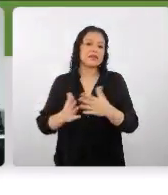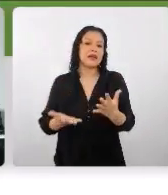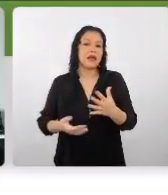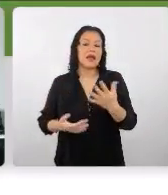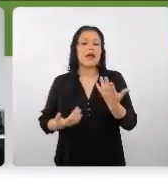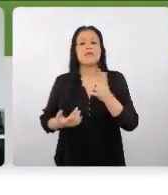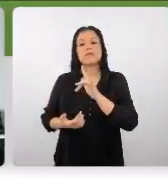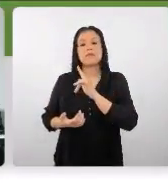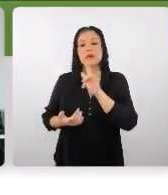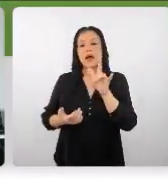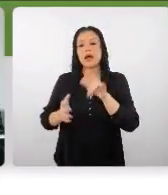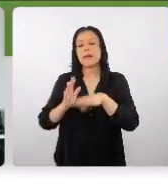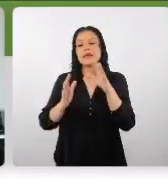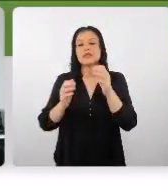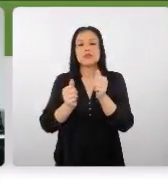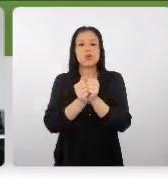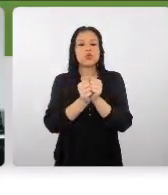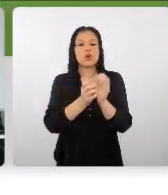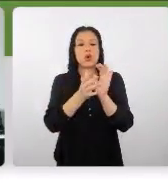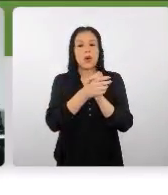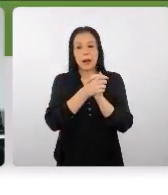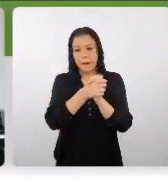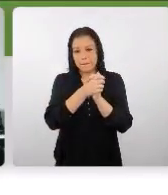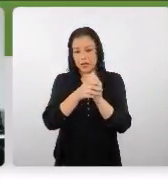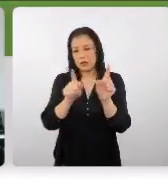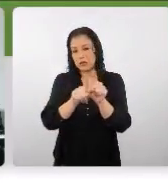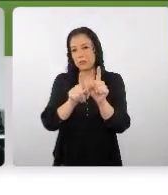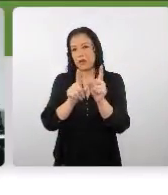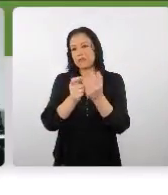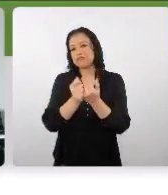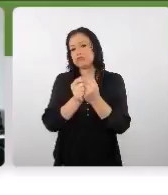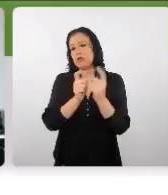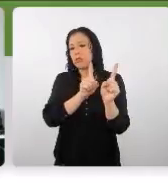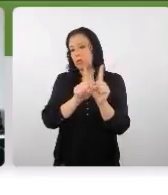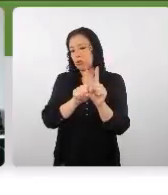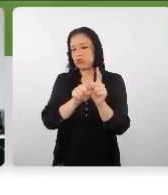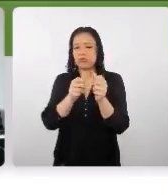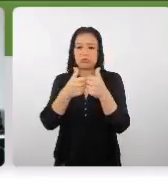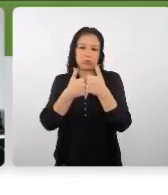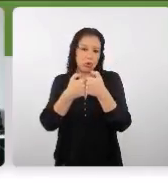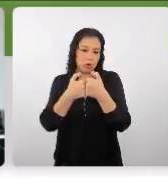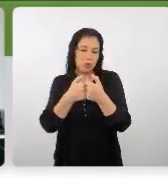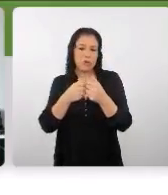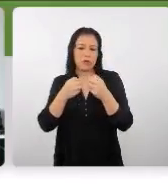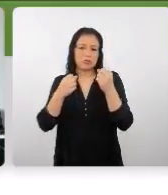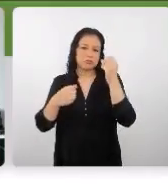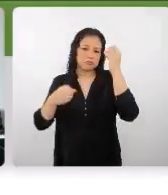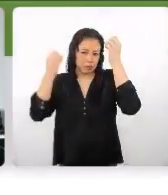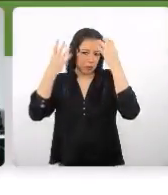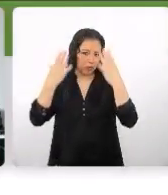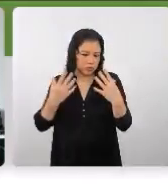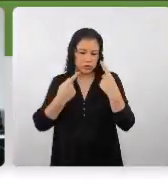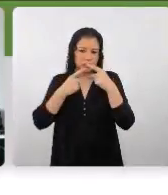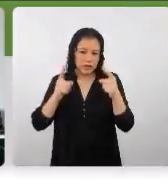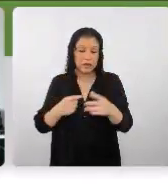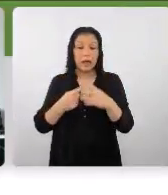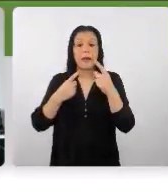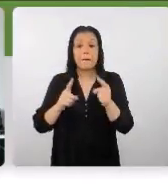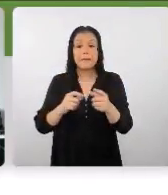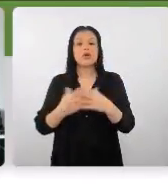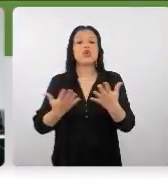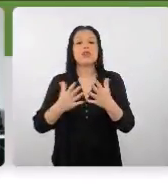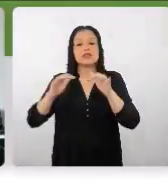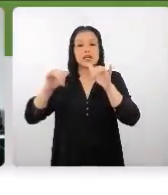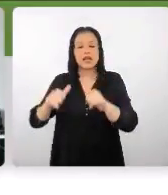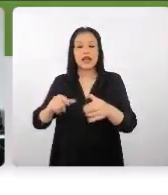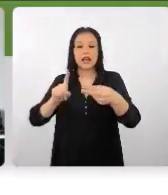viajaría en mayor medida con amigos y sus parejas, este vacacionista, pero se hospedarían